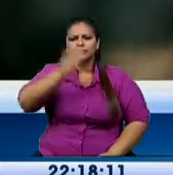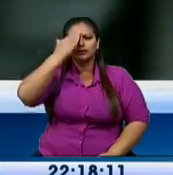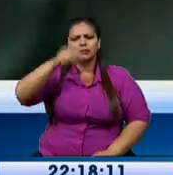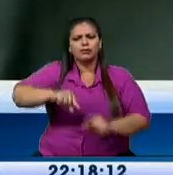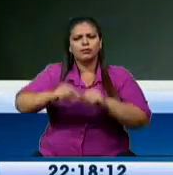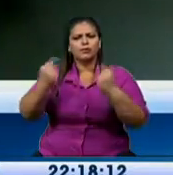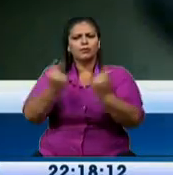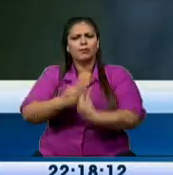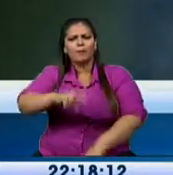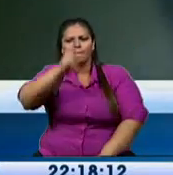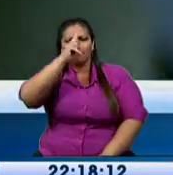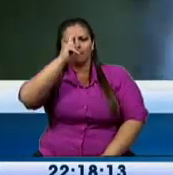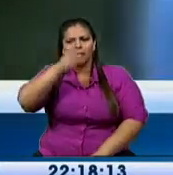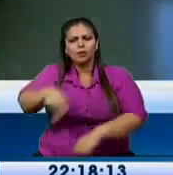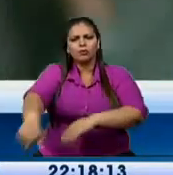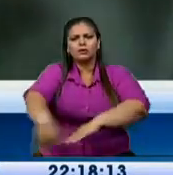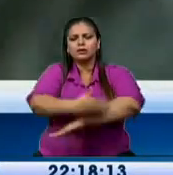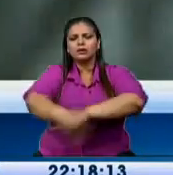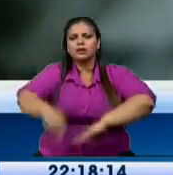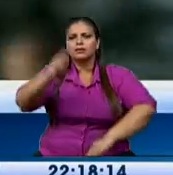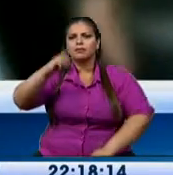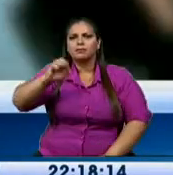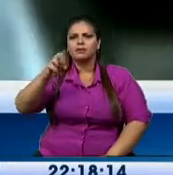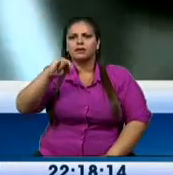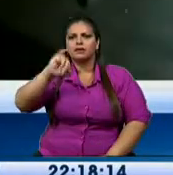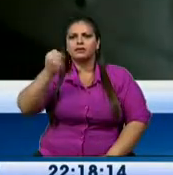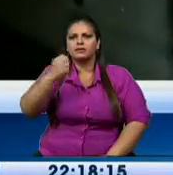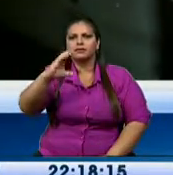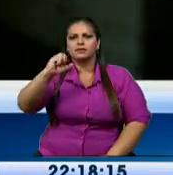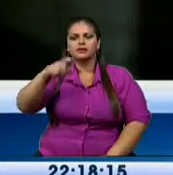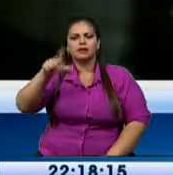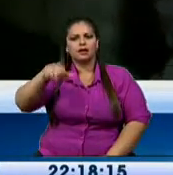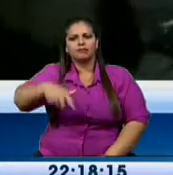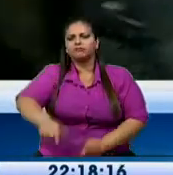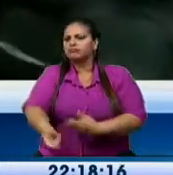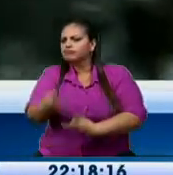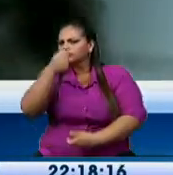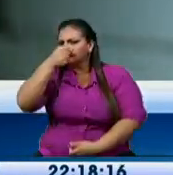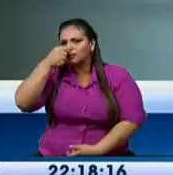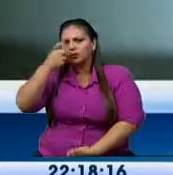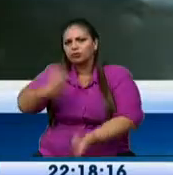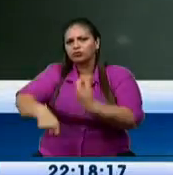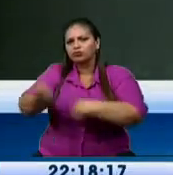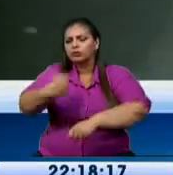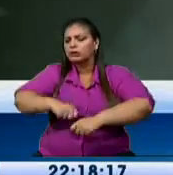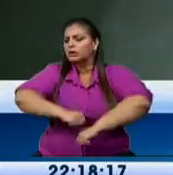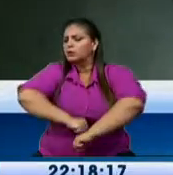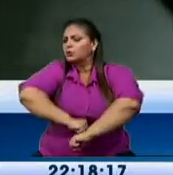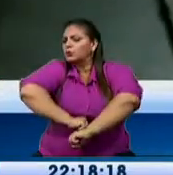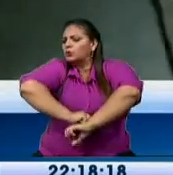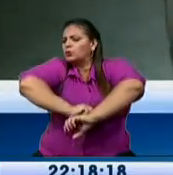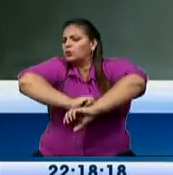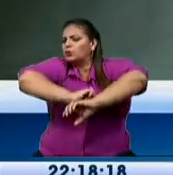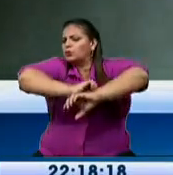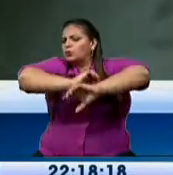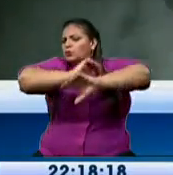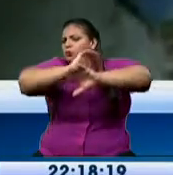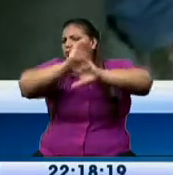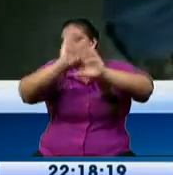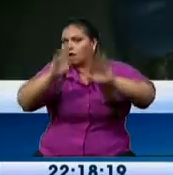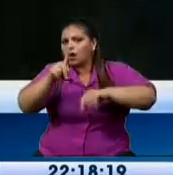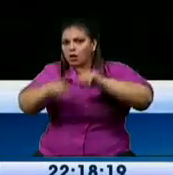de las calles del sector de la Mariscal. El servicio que ofrecían era hasta altas horas de la madrugada, es decir, hasta el cierre de los